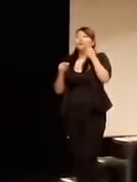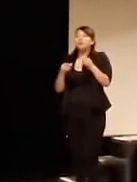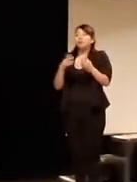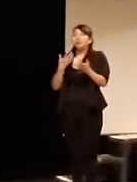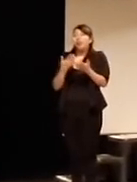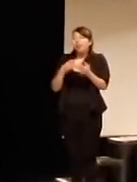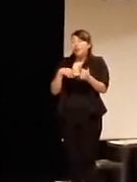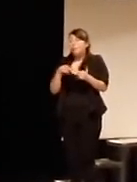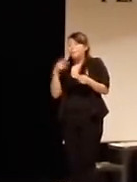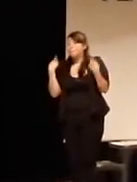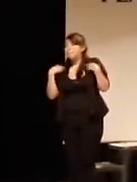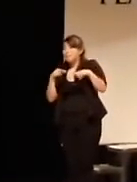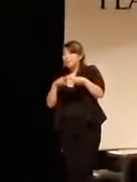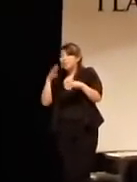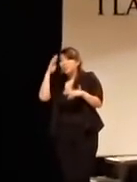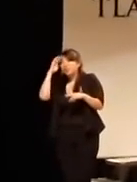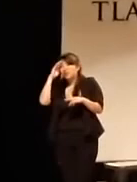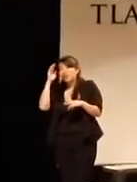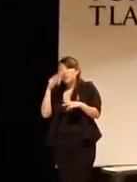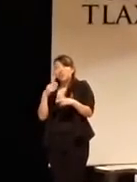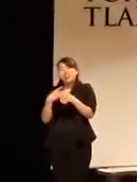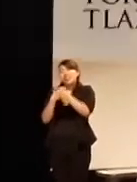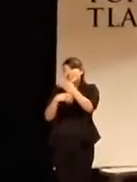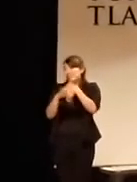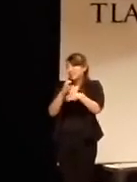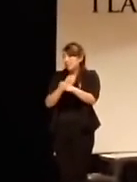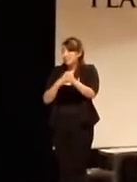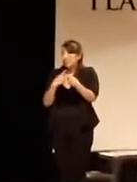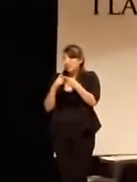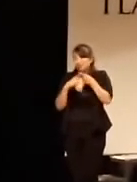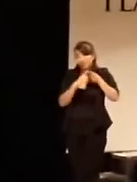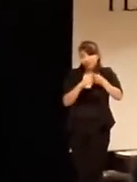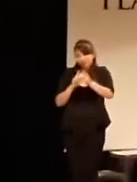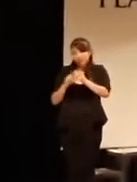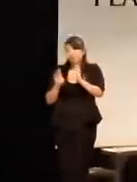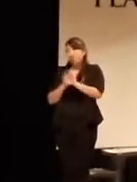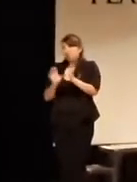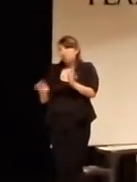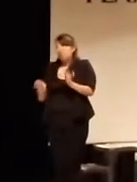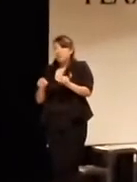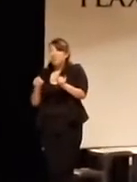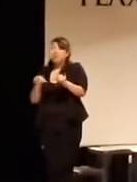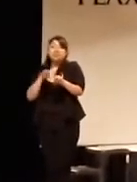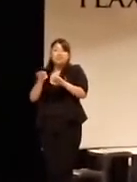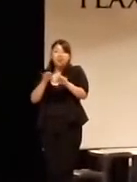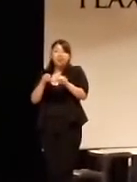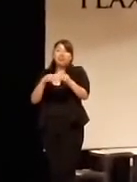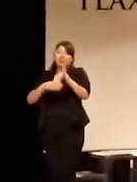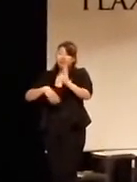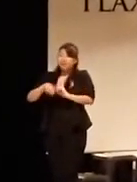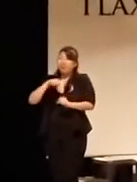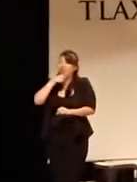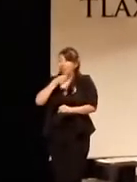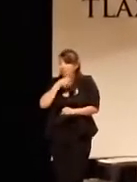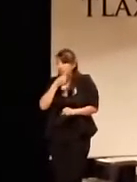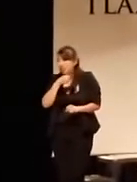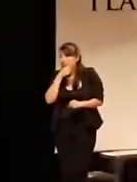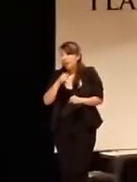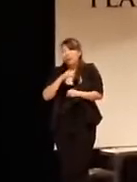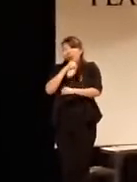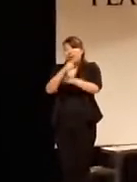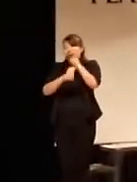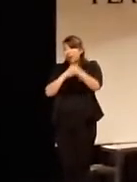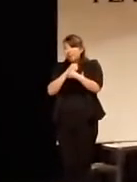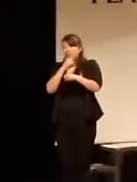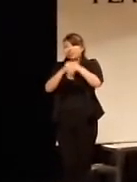jubilación prematura. Hablemos de emociones, pero de las que se desatan porque un documento no llega, una orden no es